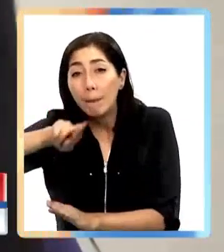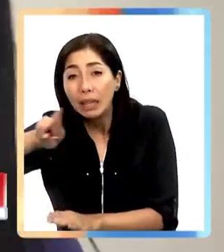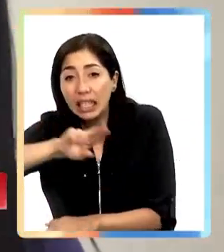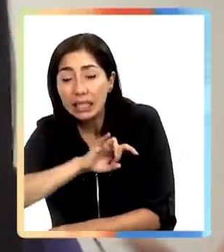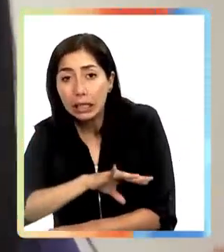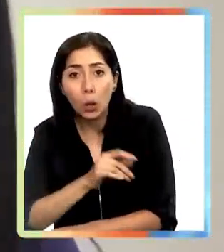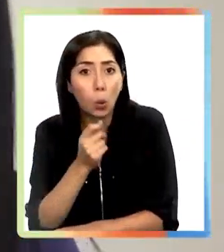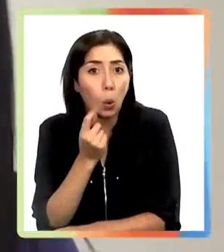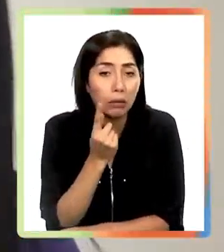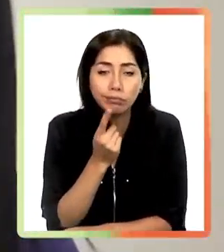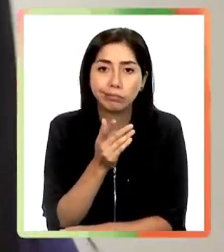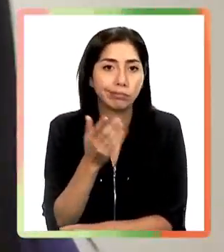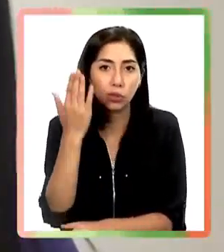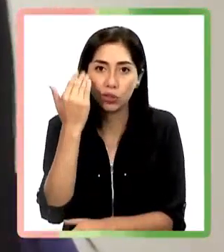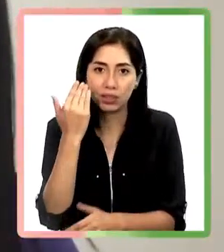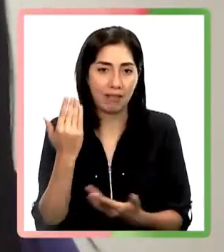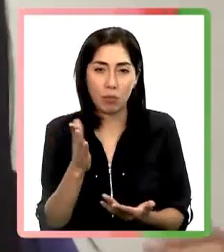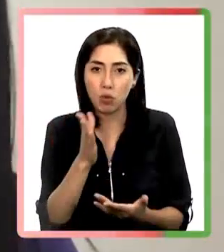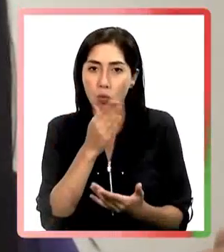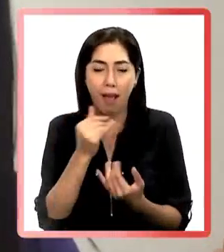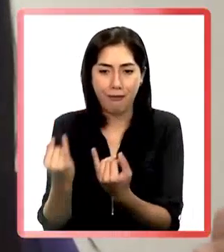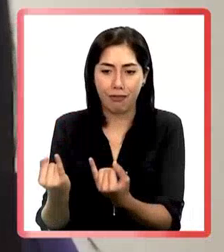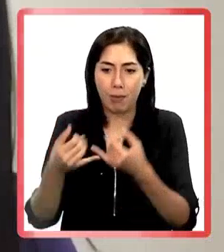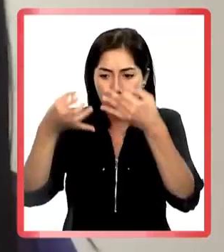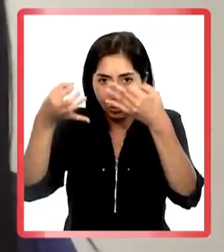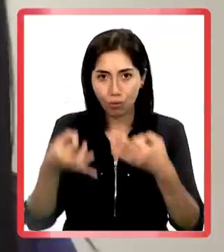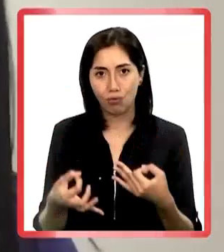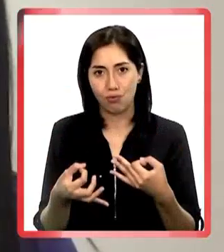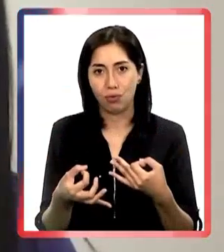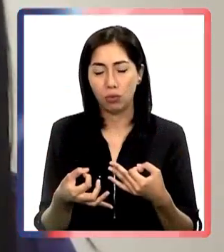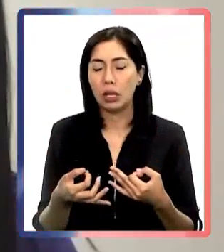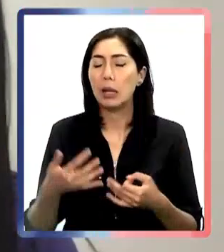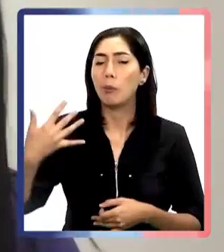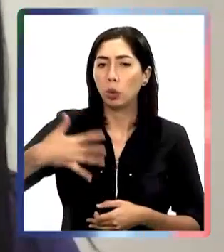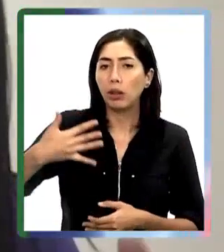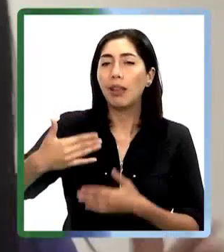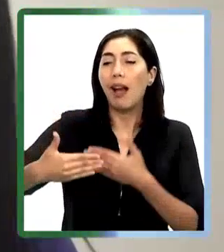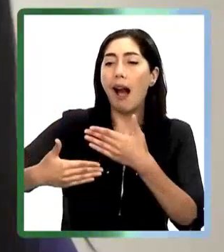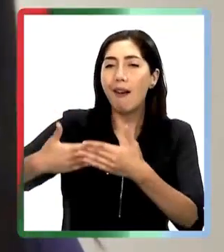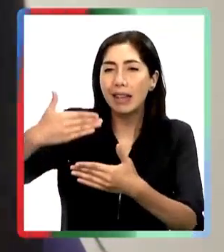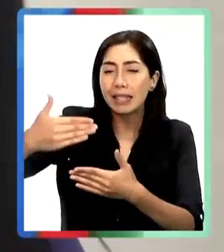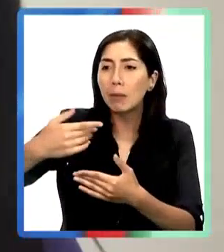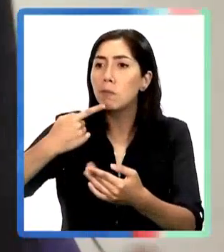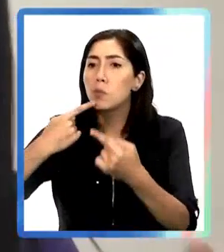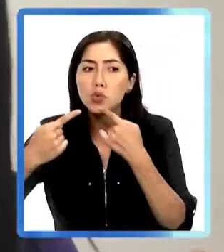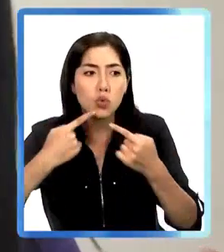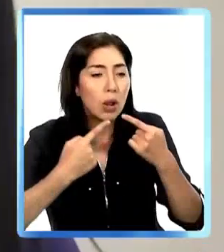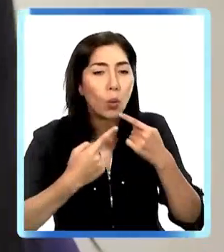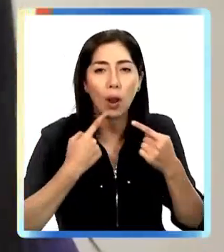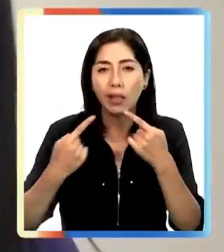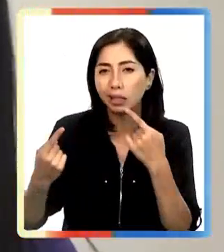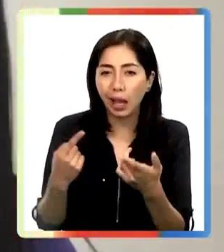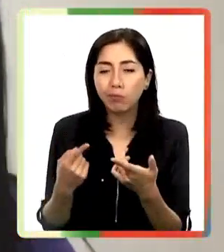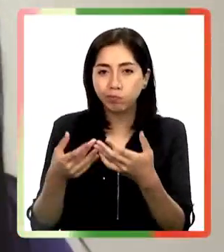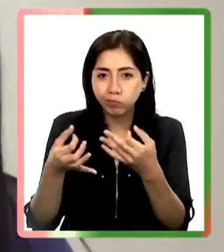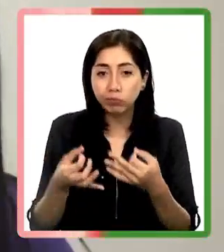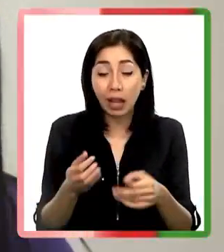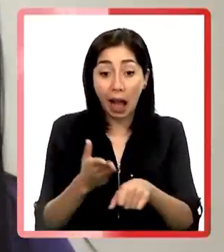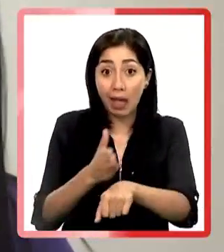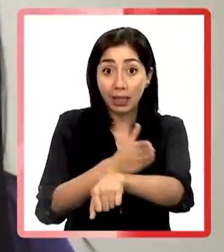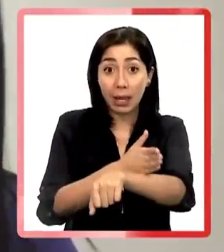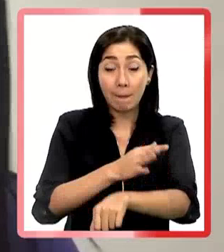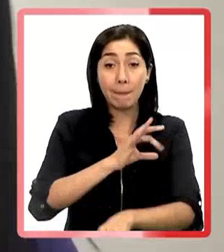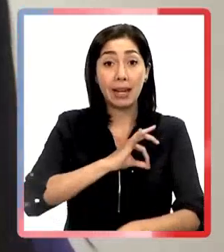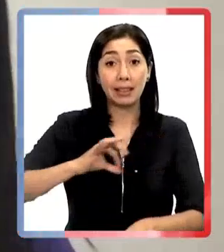son, porque no tenemos un catastro. Entonces, aquí la relevancia de ir avanzando hacia un catastro. Se anunció hace poquito por el MINSAL